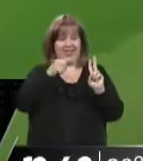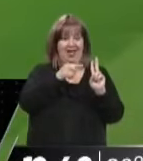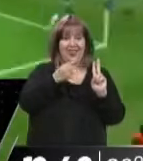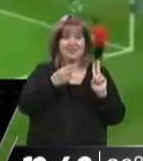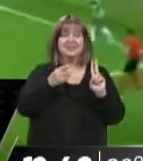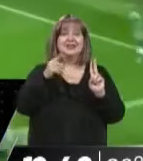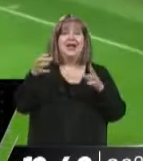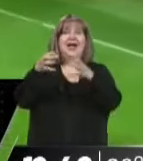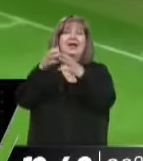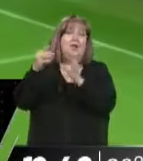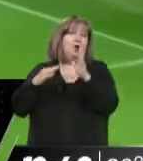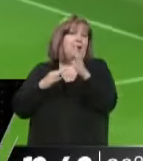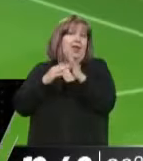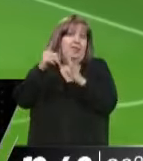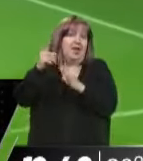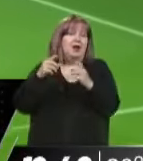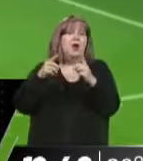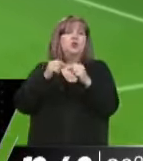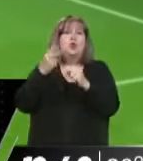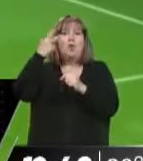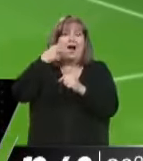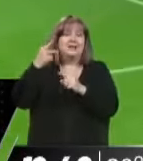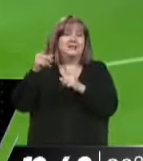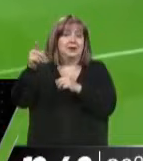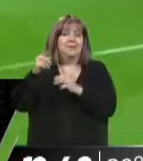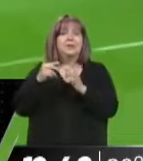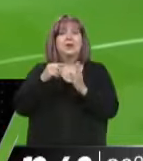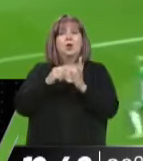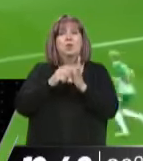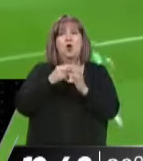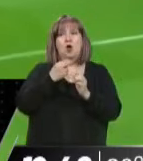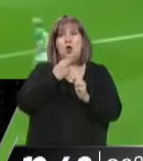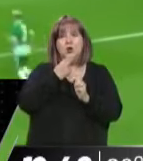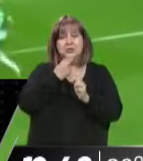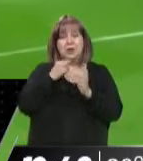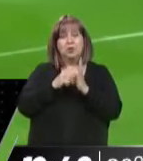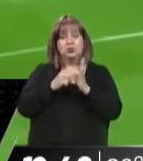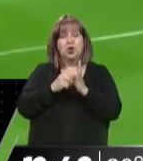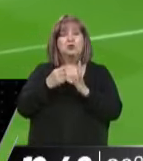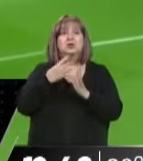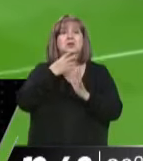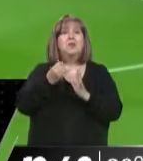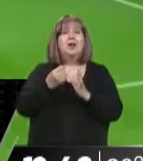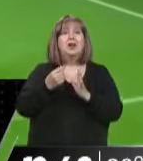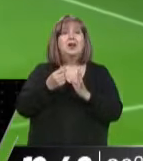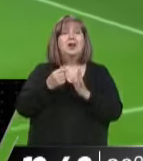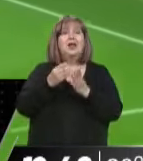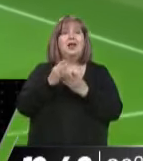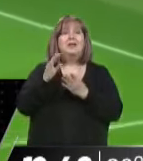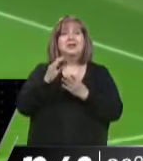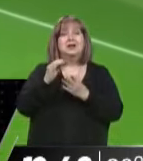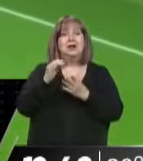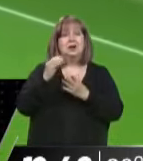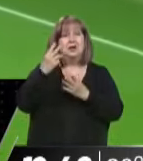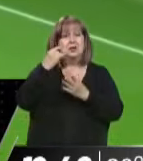es líder de su grupo, el grupo H. 11 tiene junto con el Benfica. Y la sorpresa acá, sin dudas, es la eliminación de la